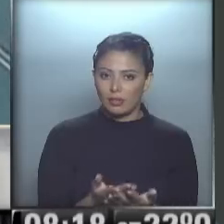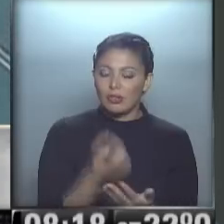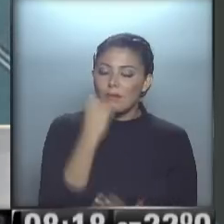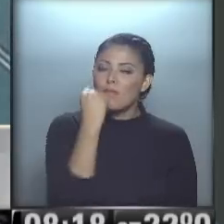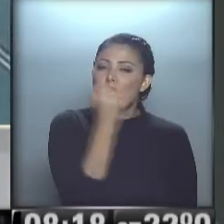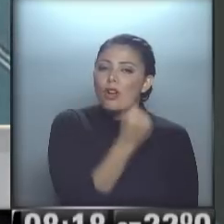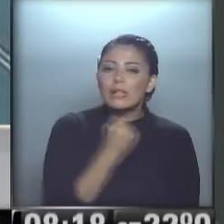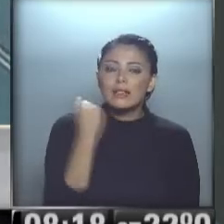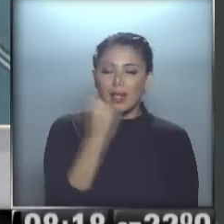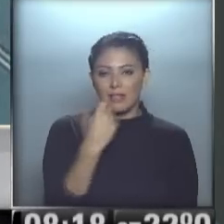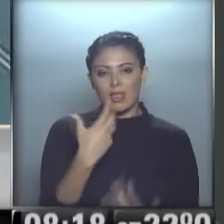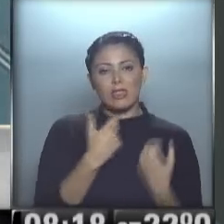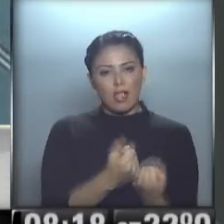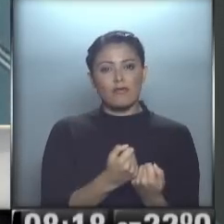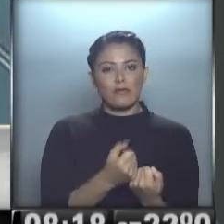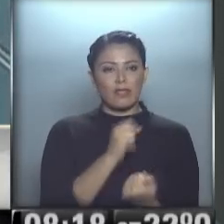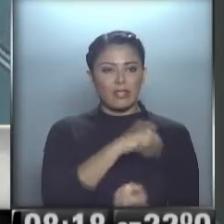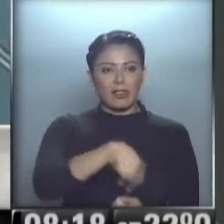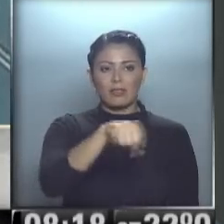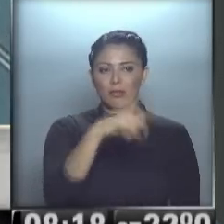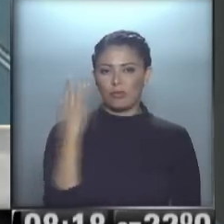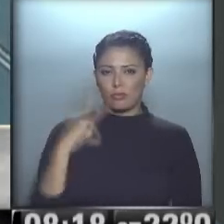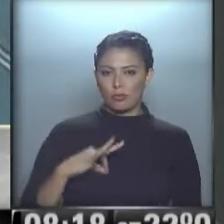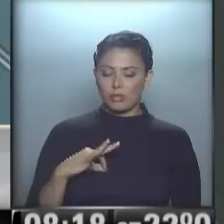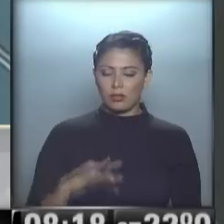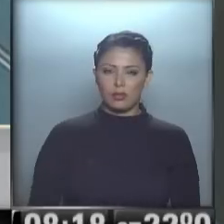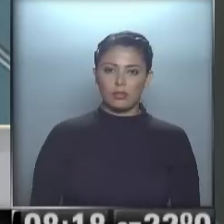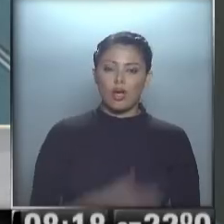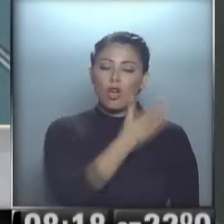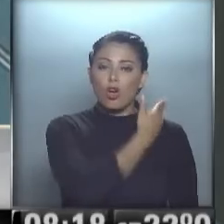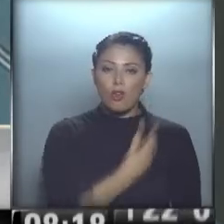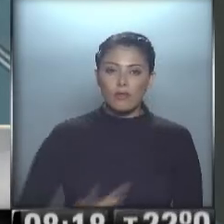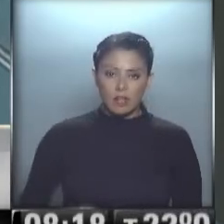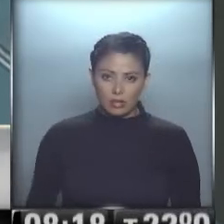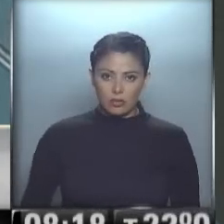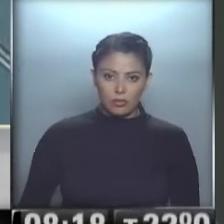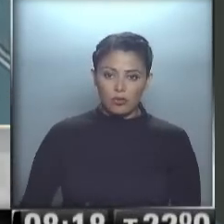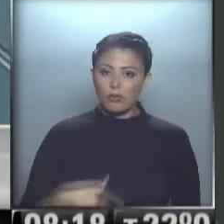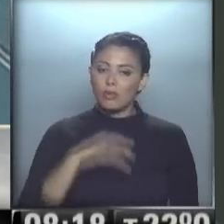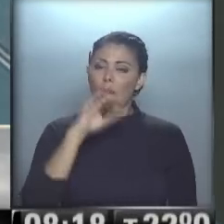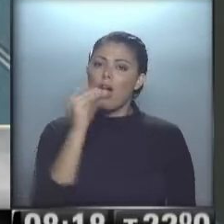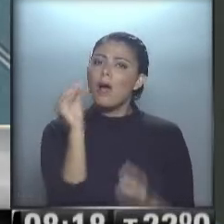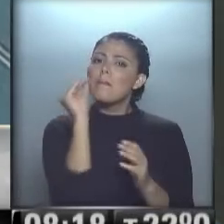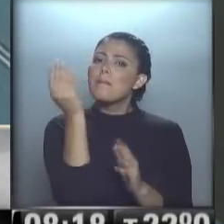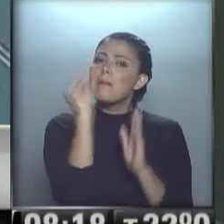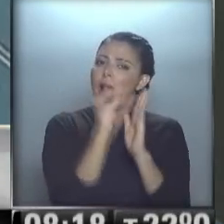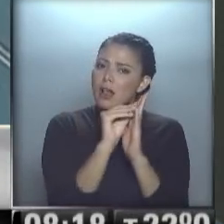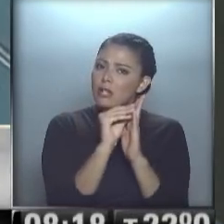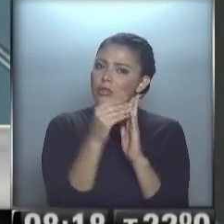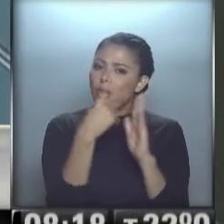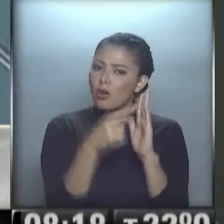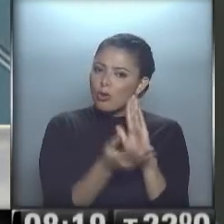importancia relativa a defender sus ingresos eh el estado el gobierno no les aumenta el